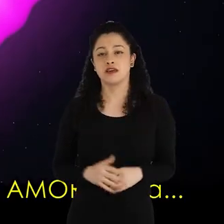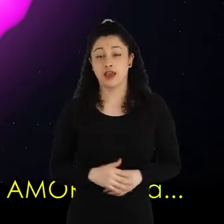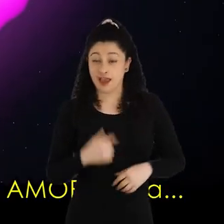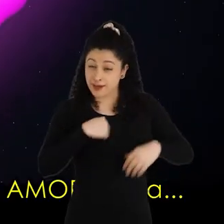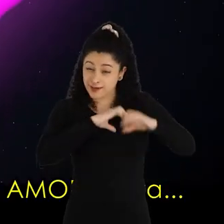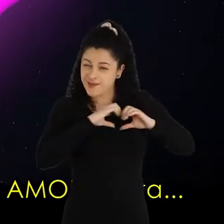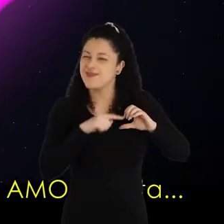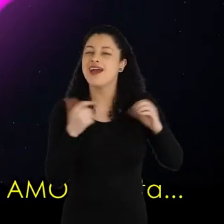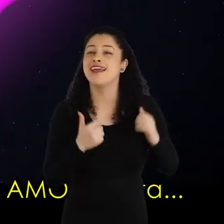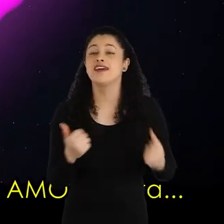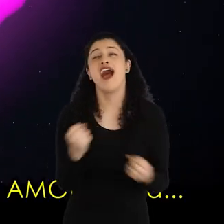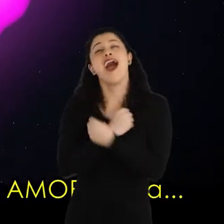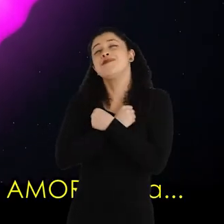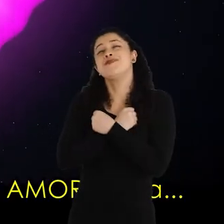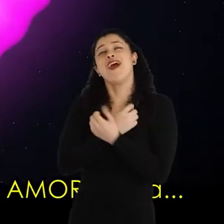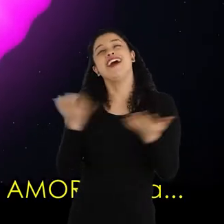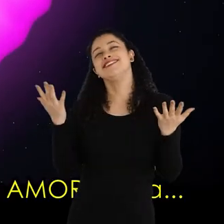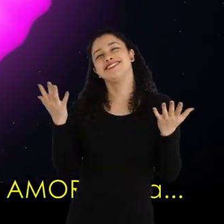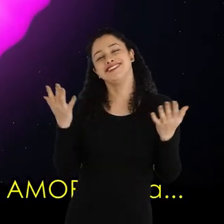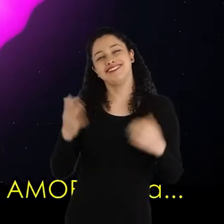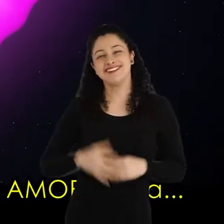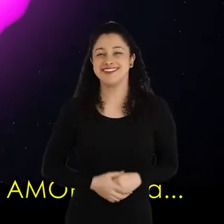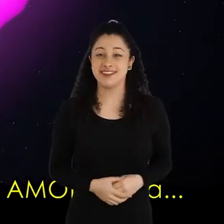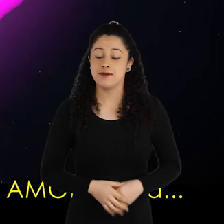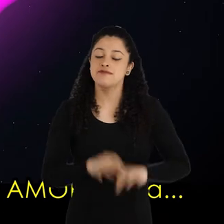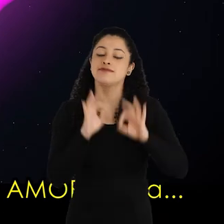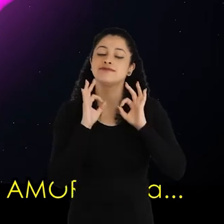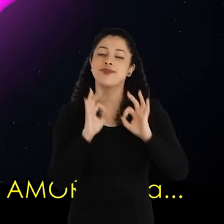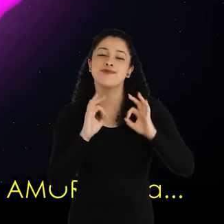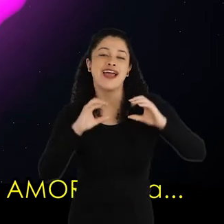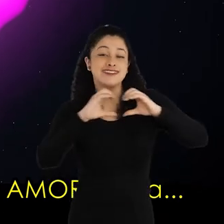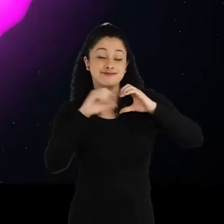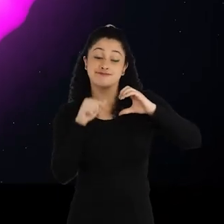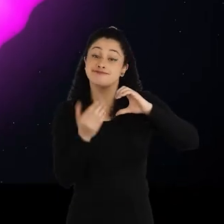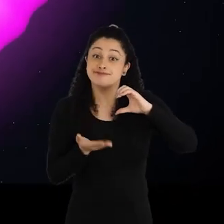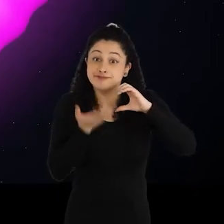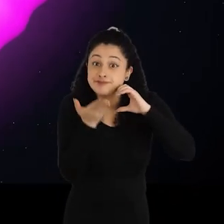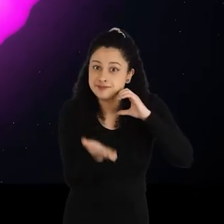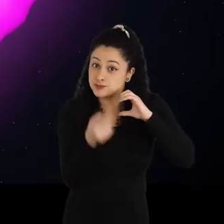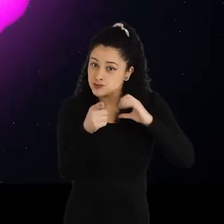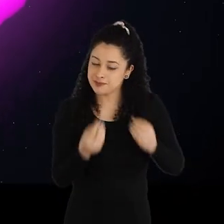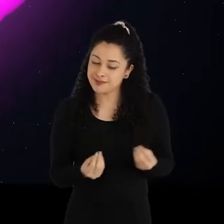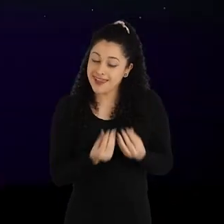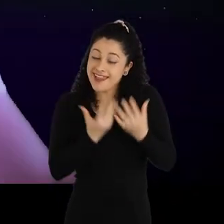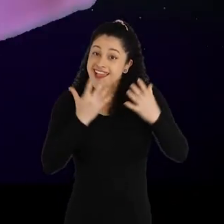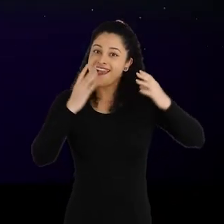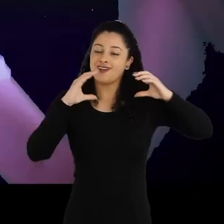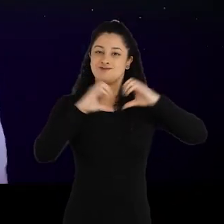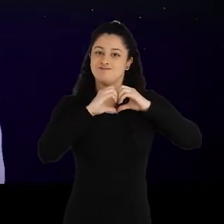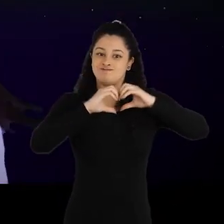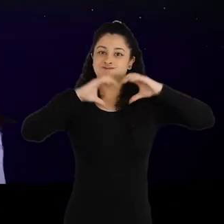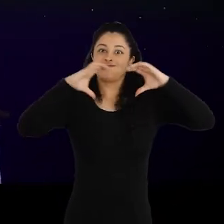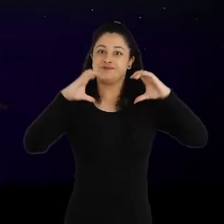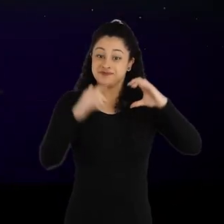¡Amor! Muy bien. Tienes que operar tu corazón con amor, Rosita. ¿Estás preparada?